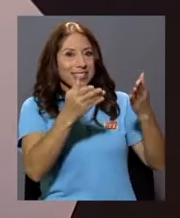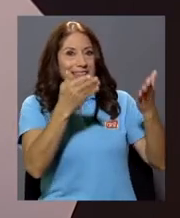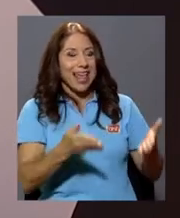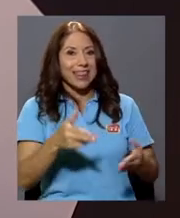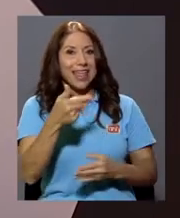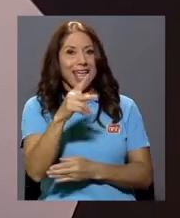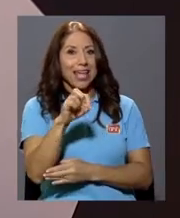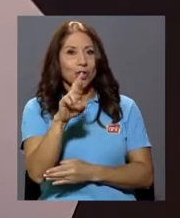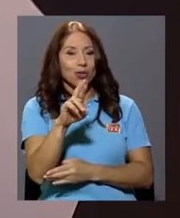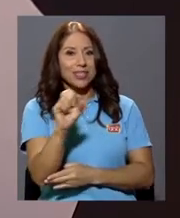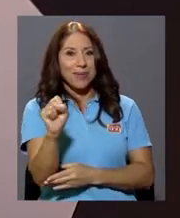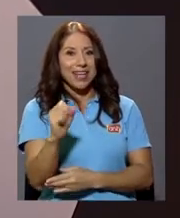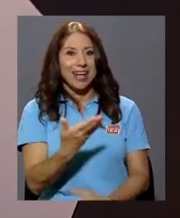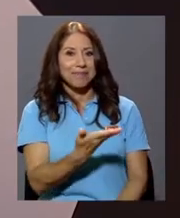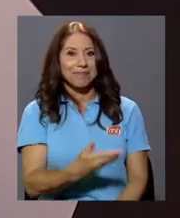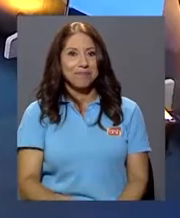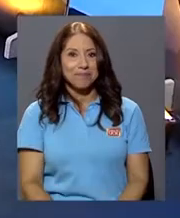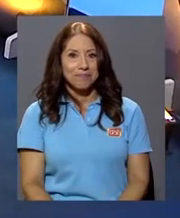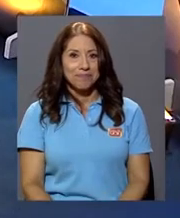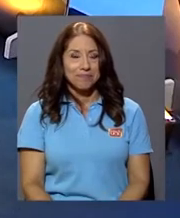visitante don Héctor Silveira.